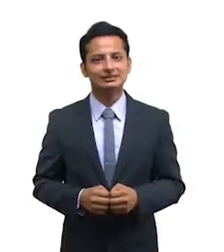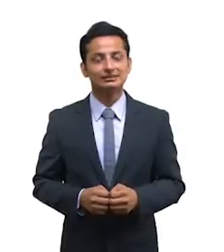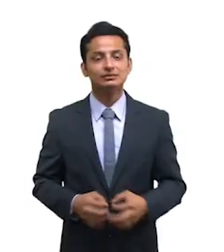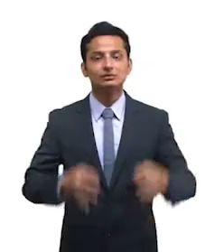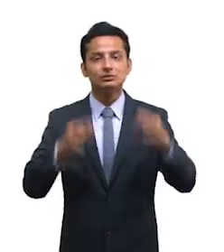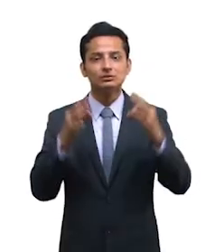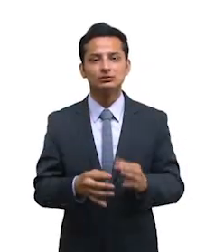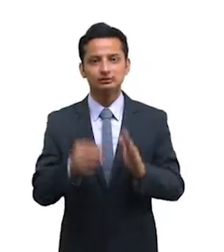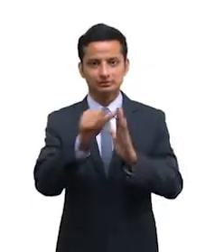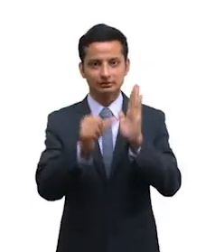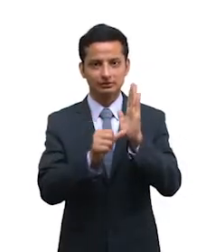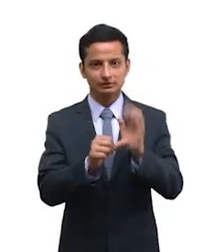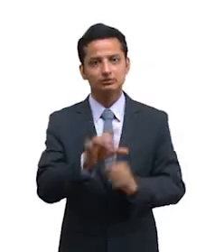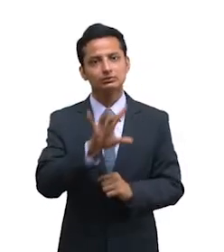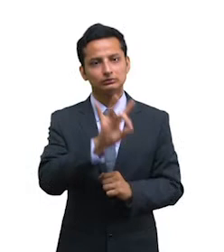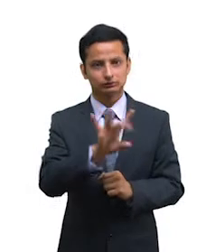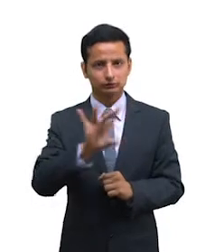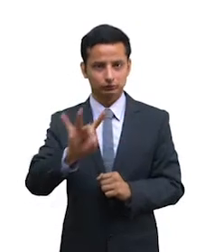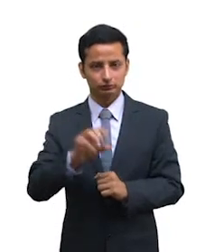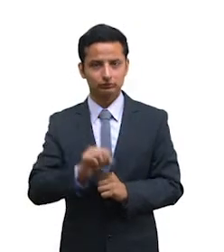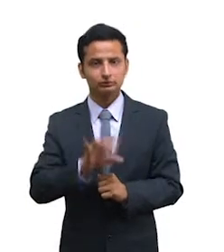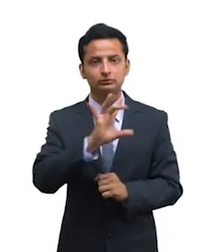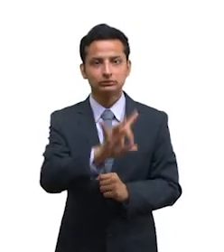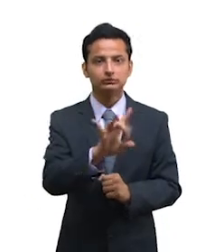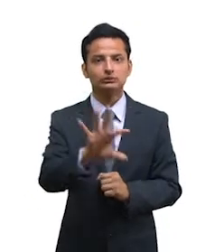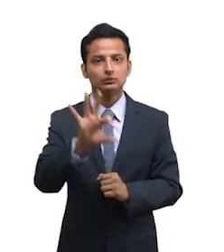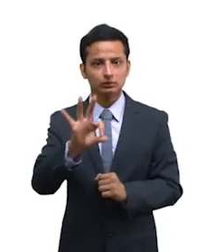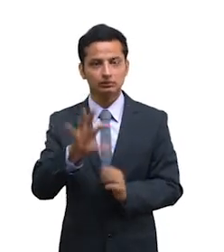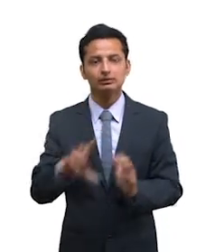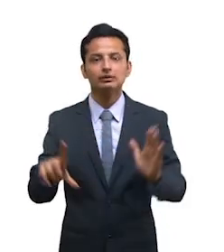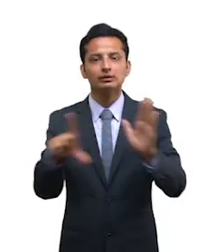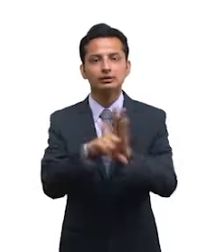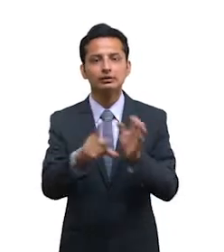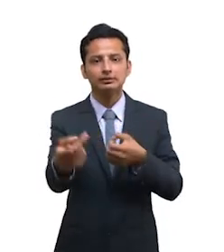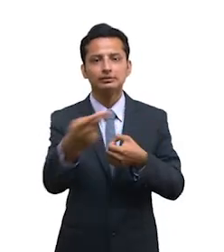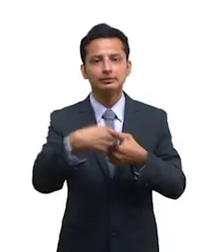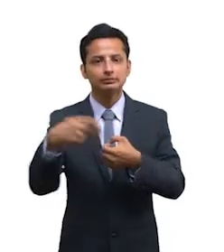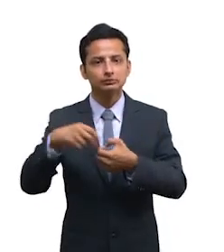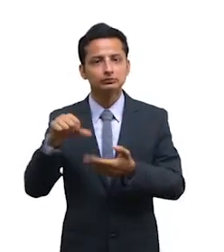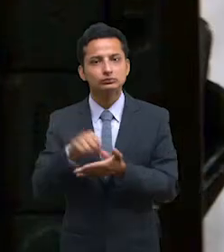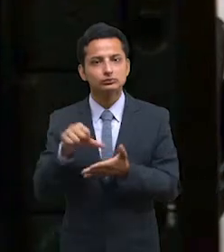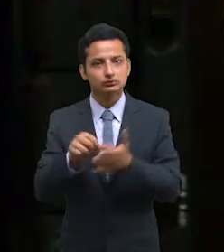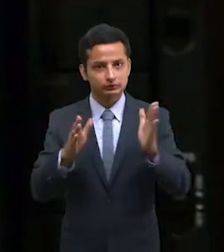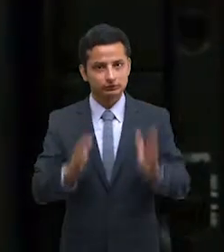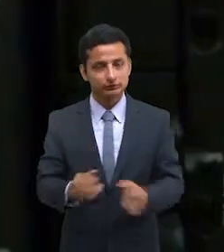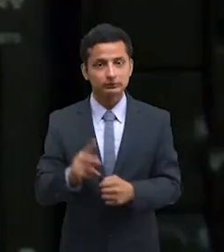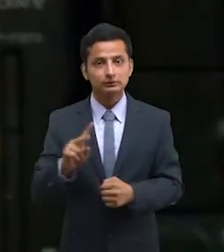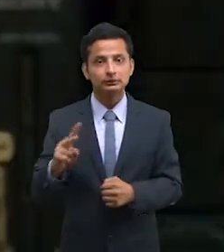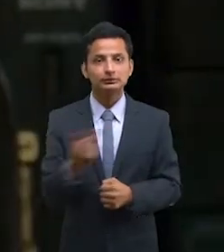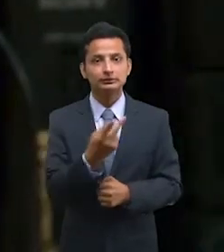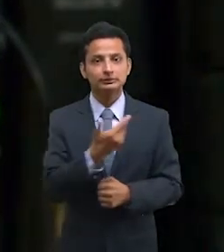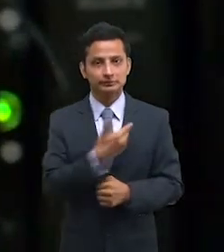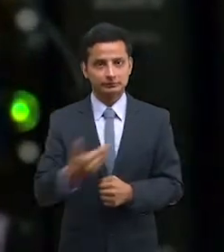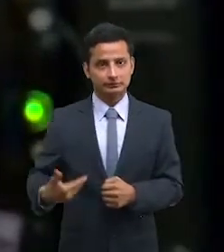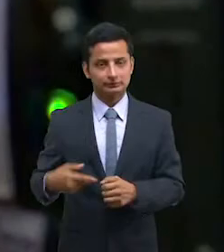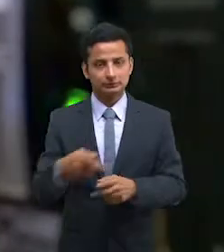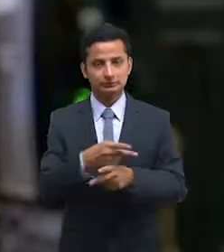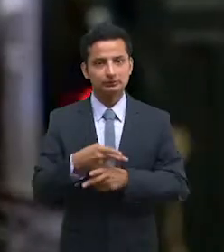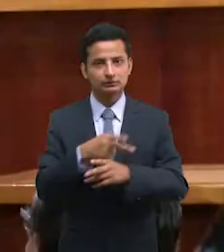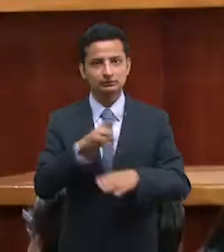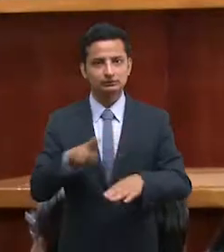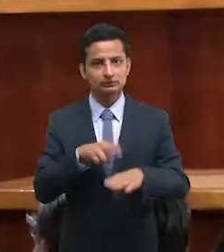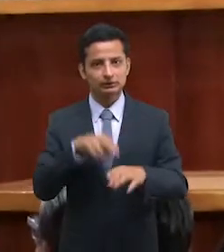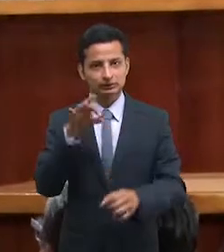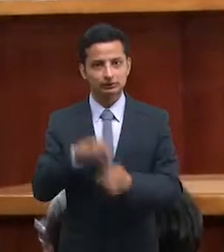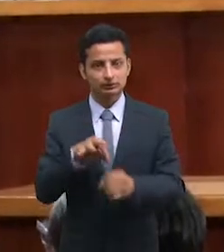En cumplimiento a los artículos 88 y 89 de la Ley Orgánica de Participación Ciudadana, el vicepresidente del Consejo Nacional